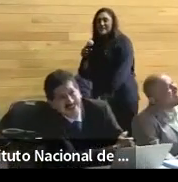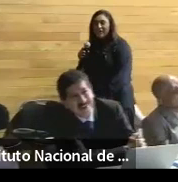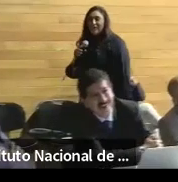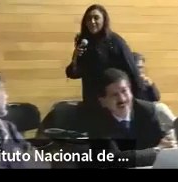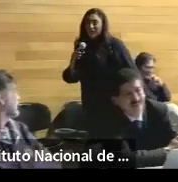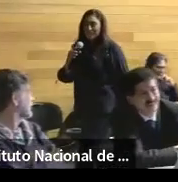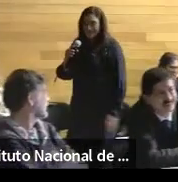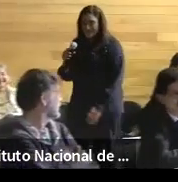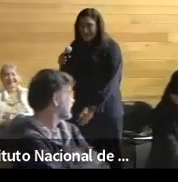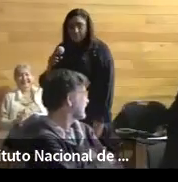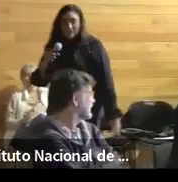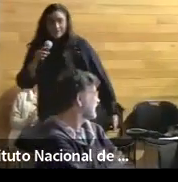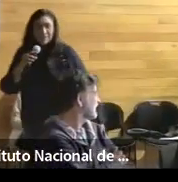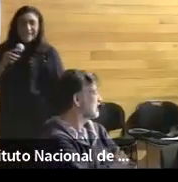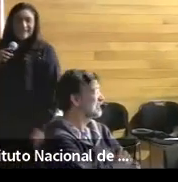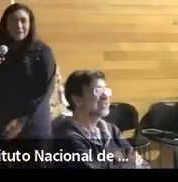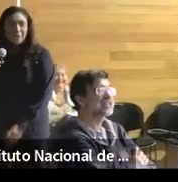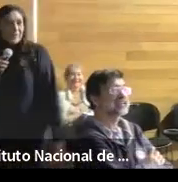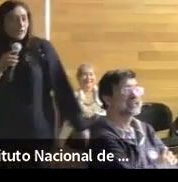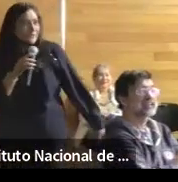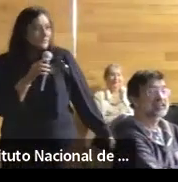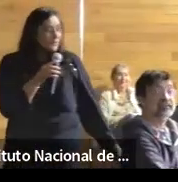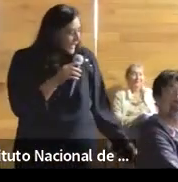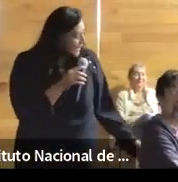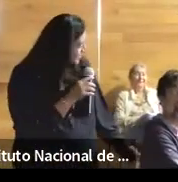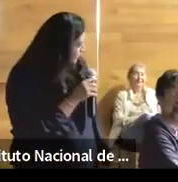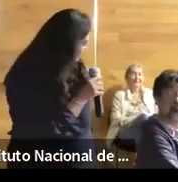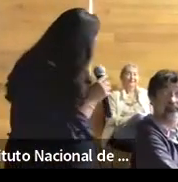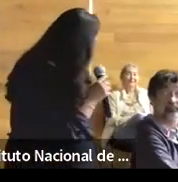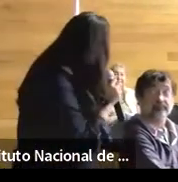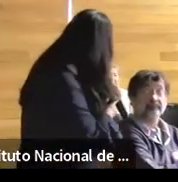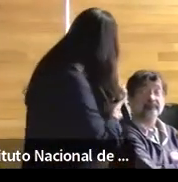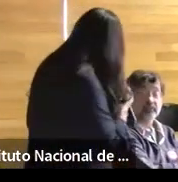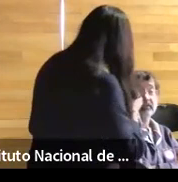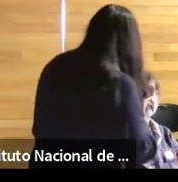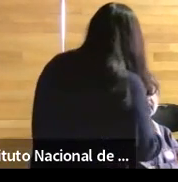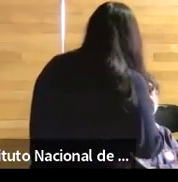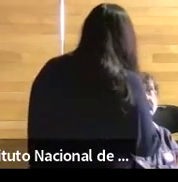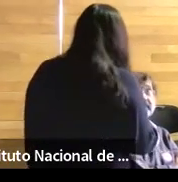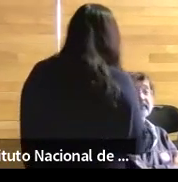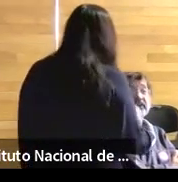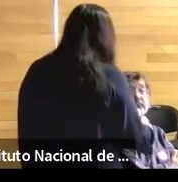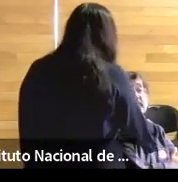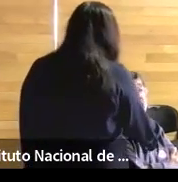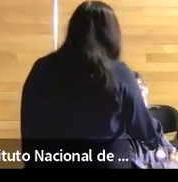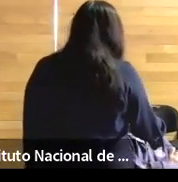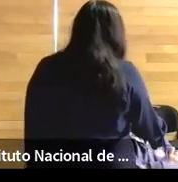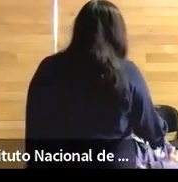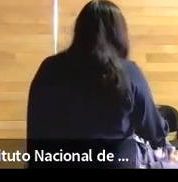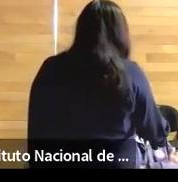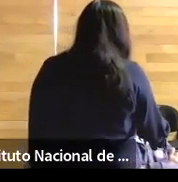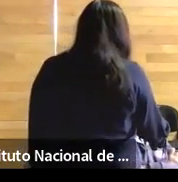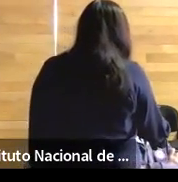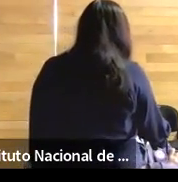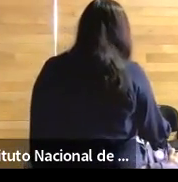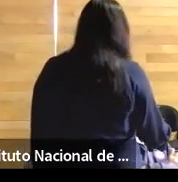es amigo por eso por eso piensa eso usted ha vivido esta experiencia qué piensa es que hay